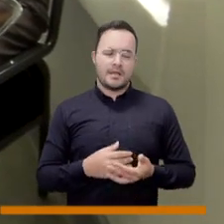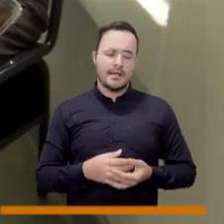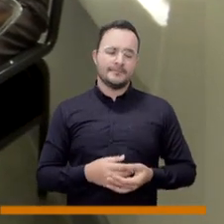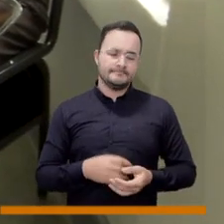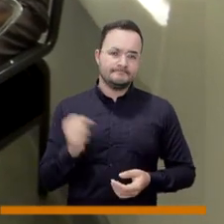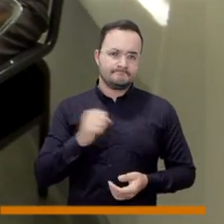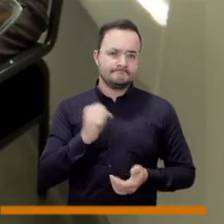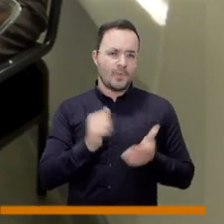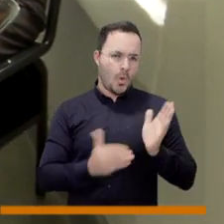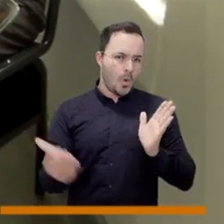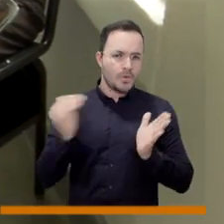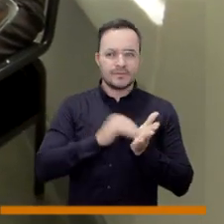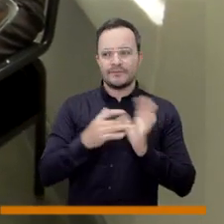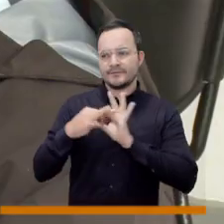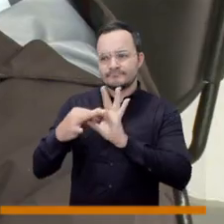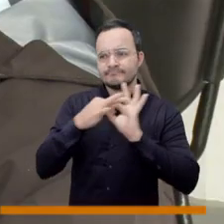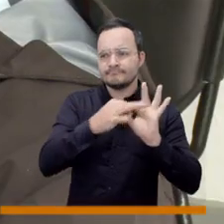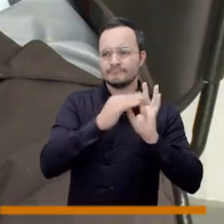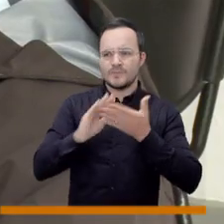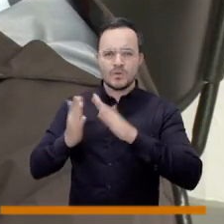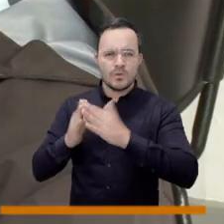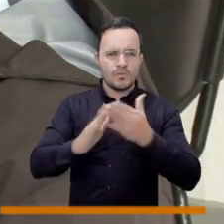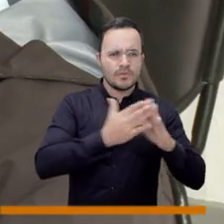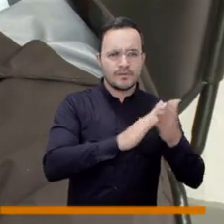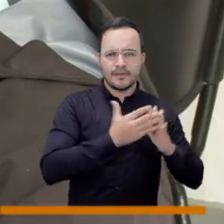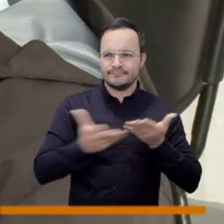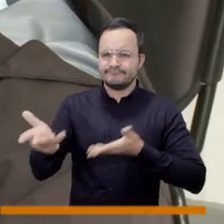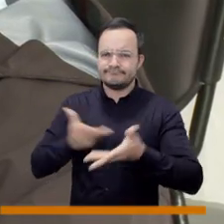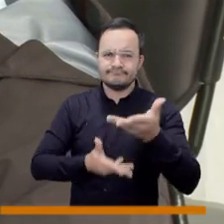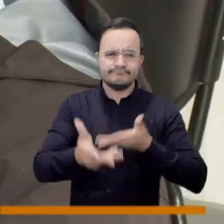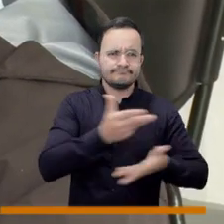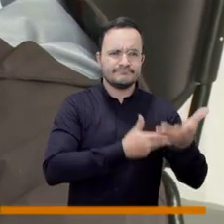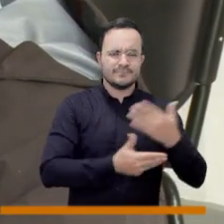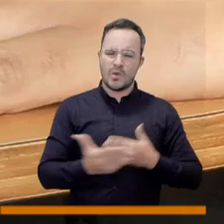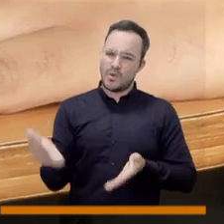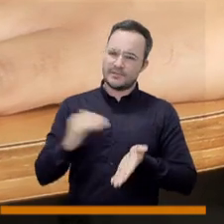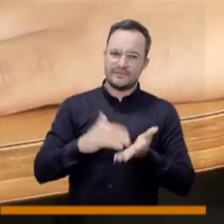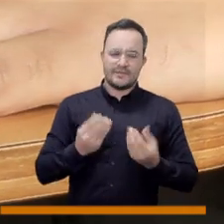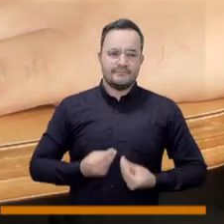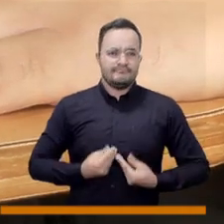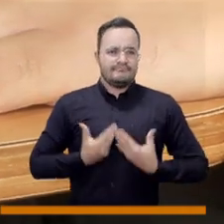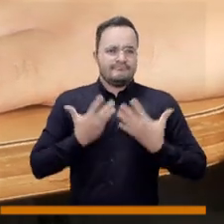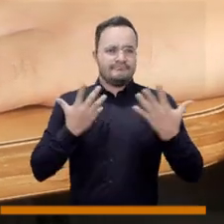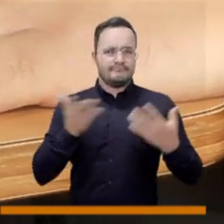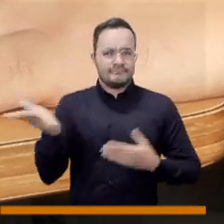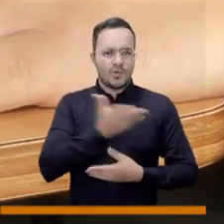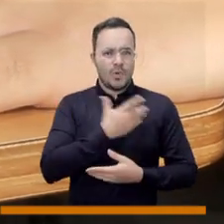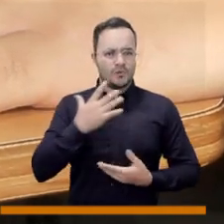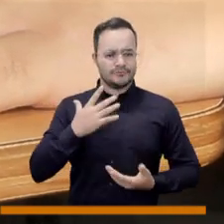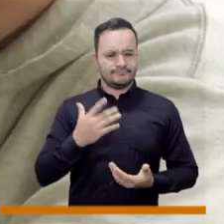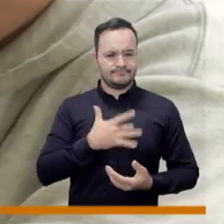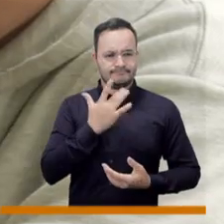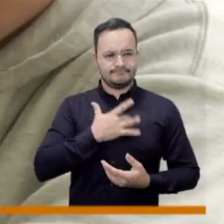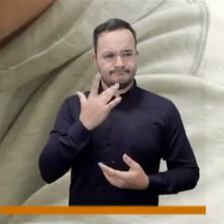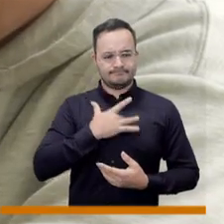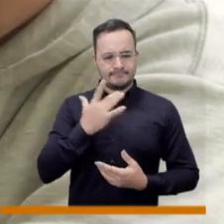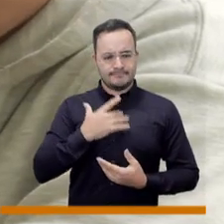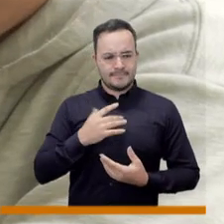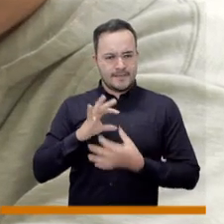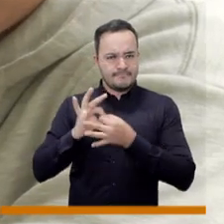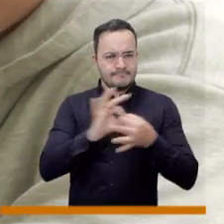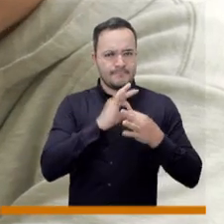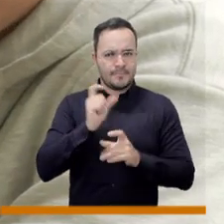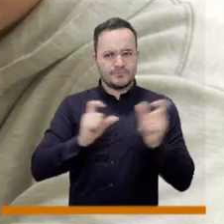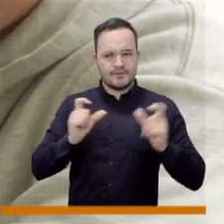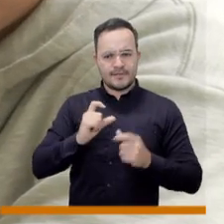con fuerza a las comunidades, volver a encender la llama del espíritu en la gente. Pienso que por ahí el